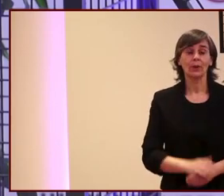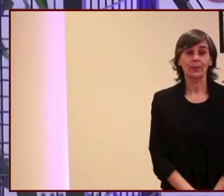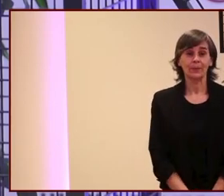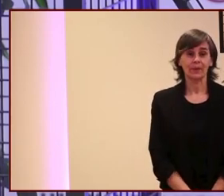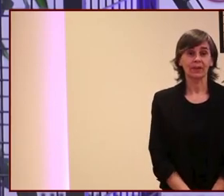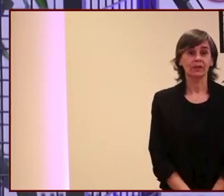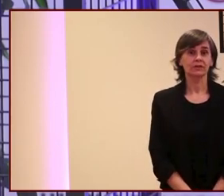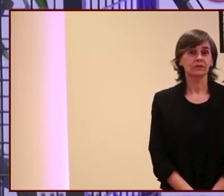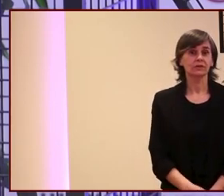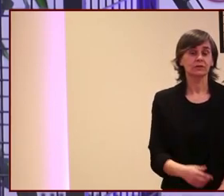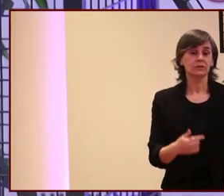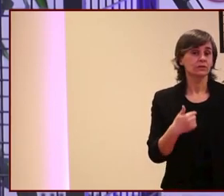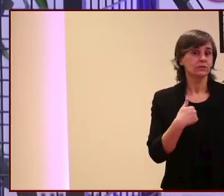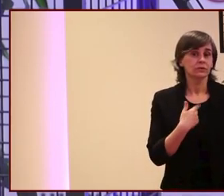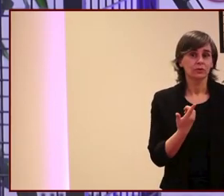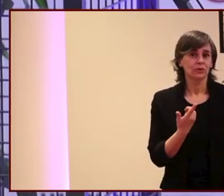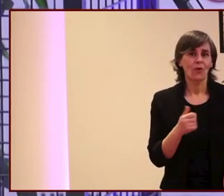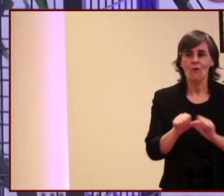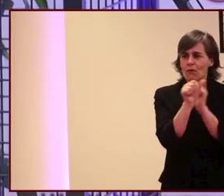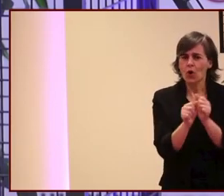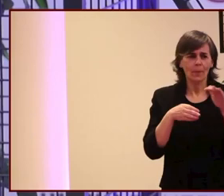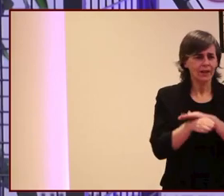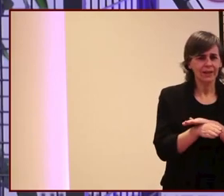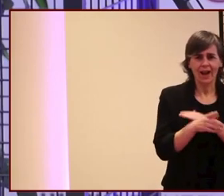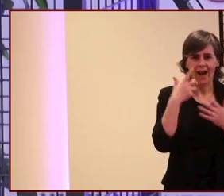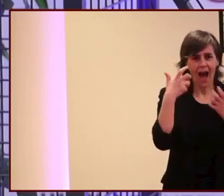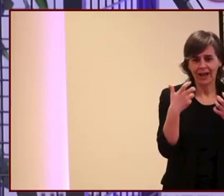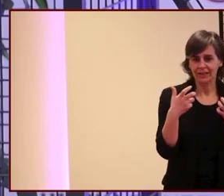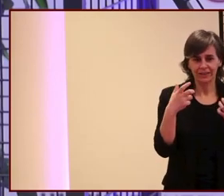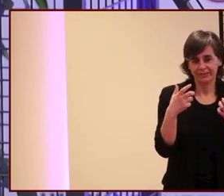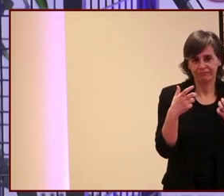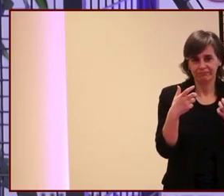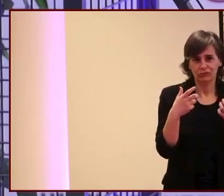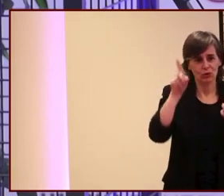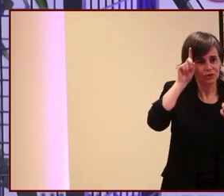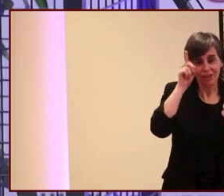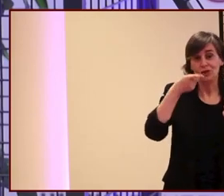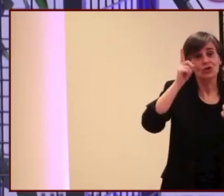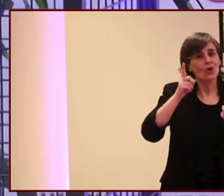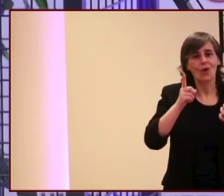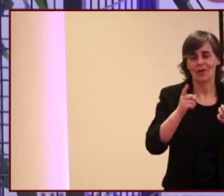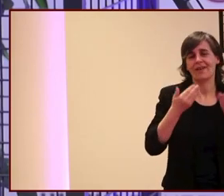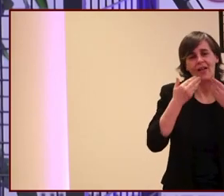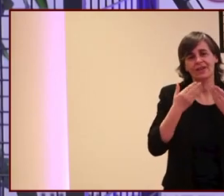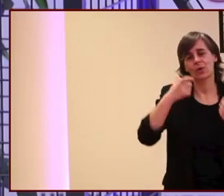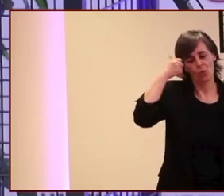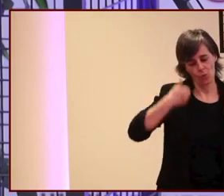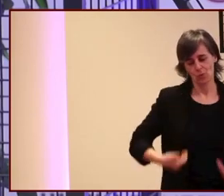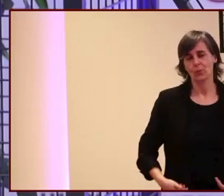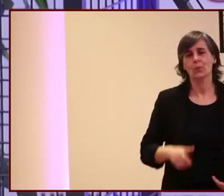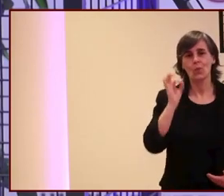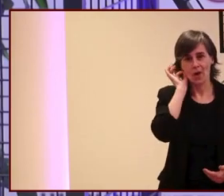no hay ninguna vida para entrar en este mundo que no sea a través del cuerpo de una mujer no somos creadoras